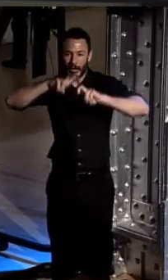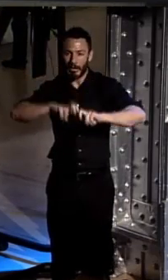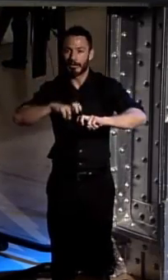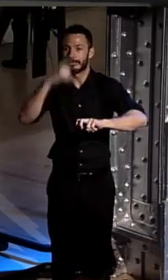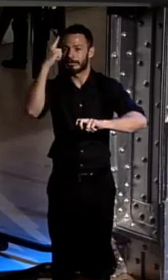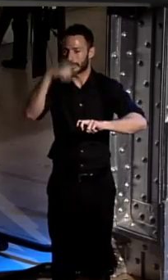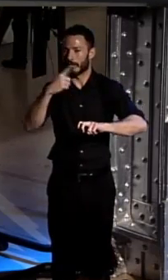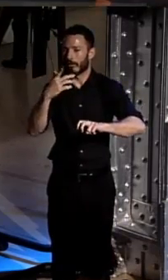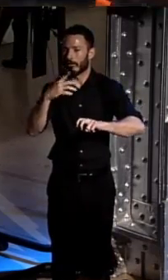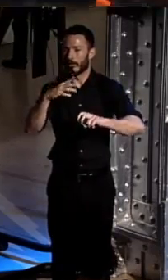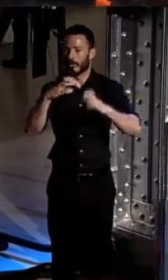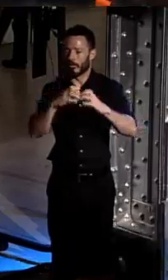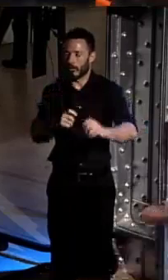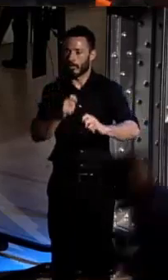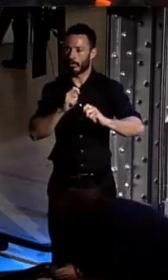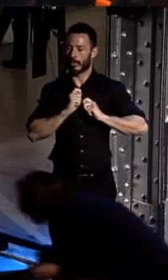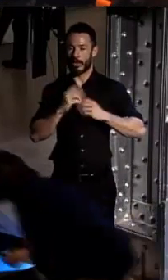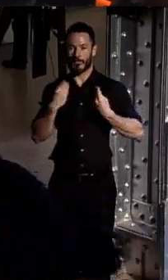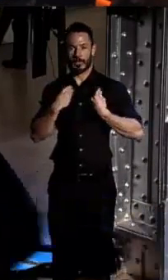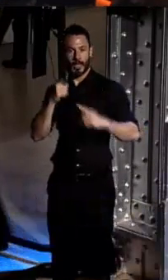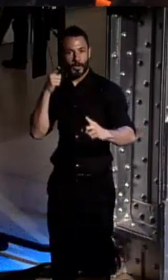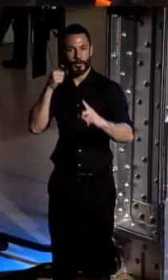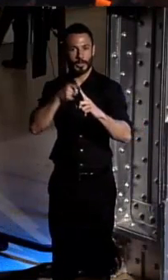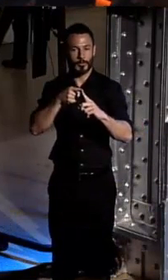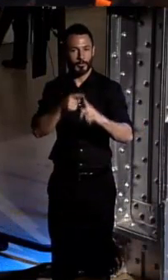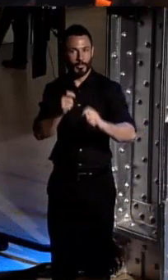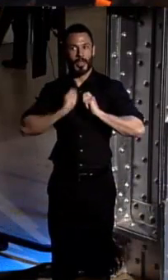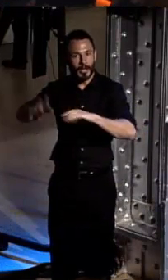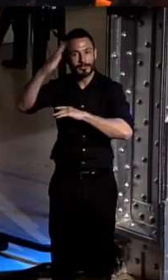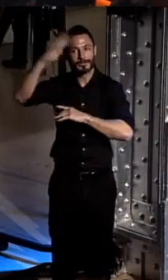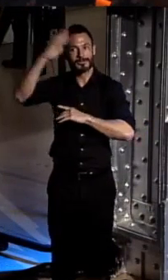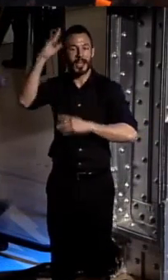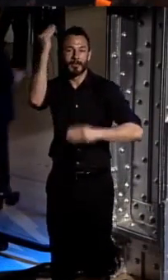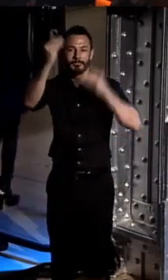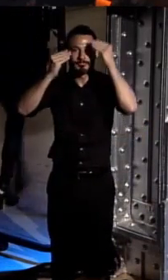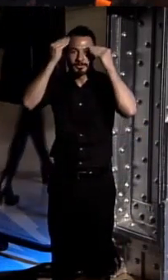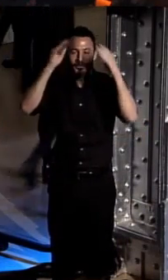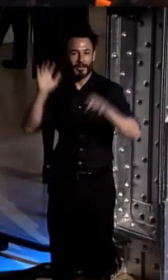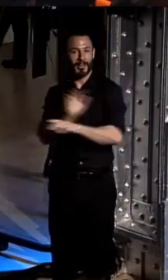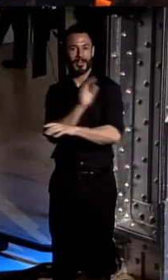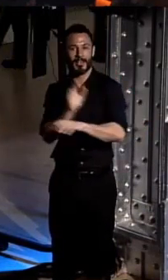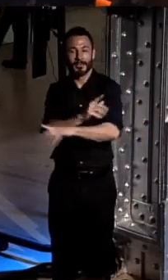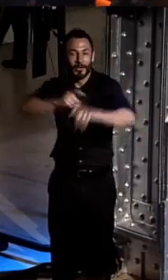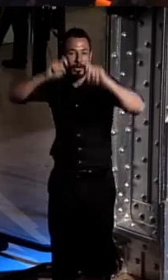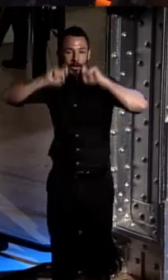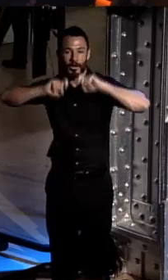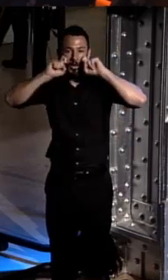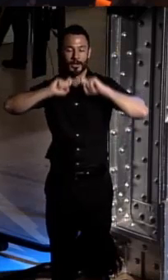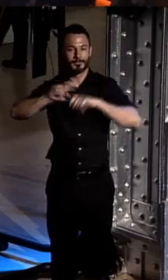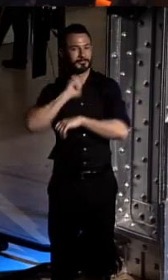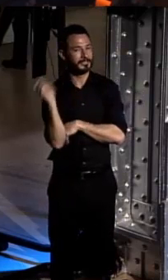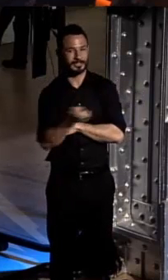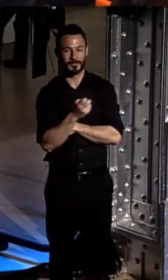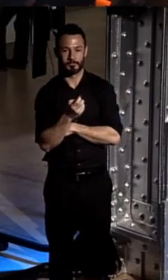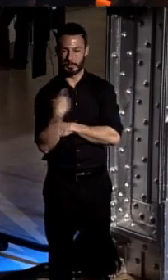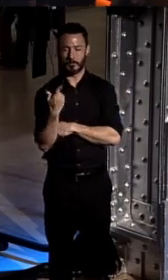realidad es lo que da sentido a nuestra vida, lo que nos permite soñar, pensar, reír, llorar. Hoy me encanta que